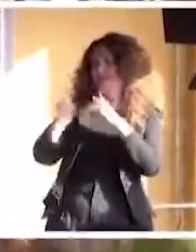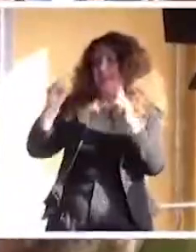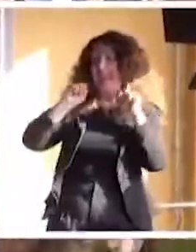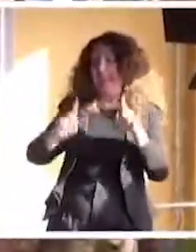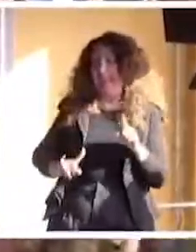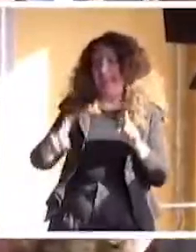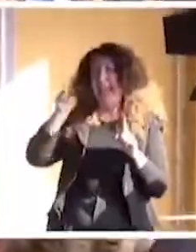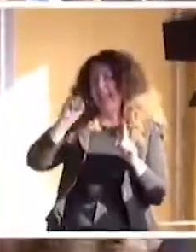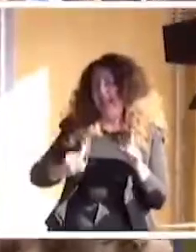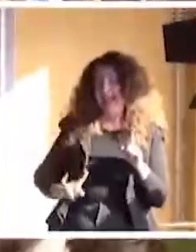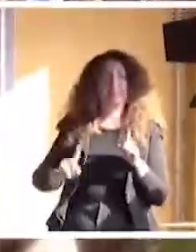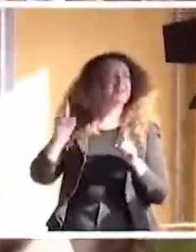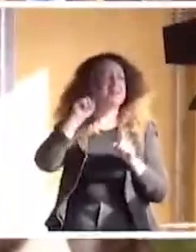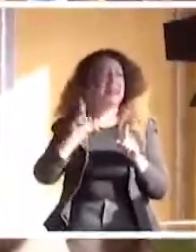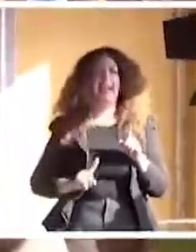Compañeras,